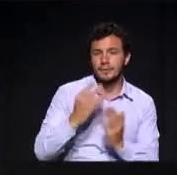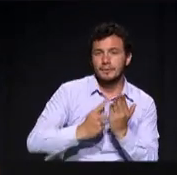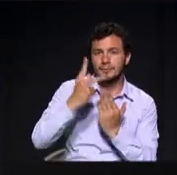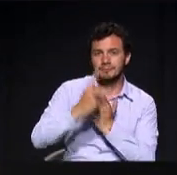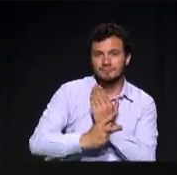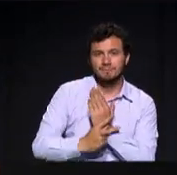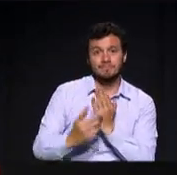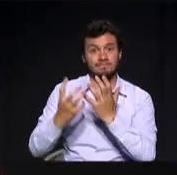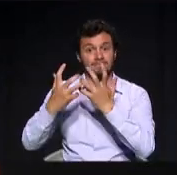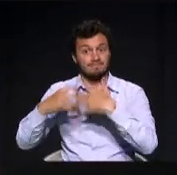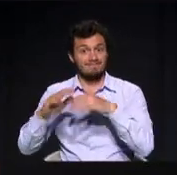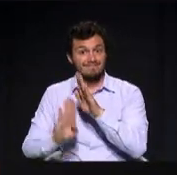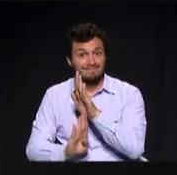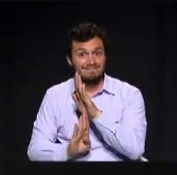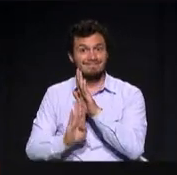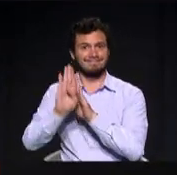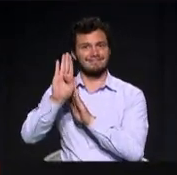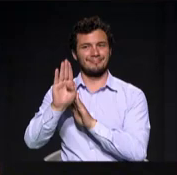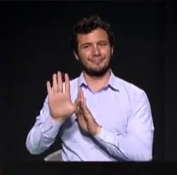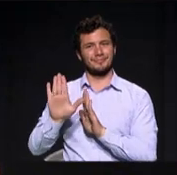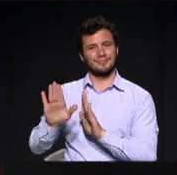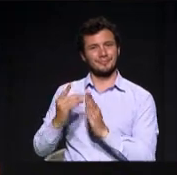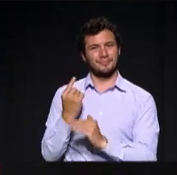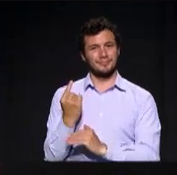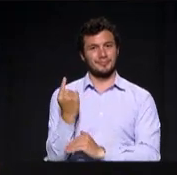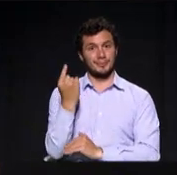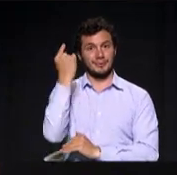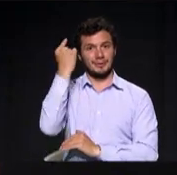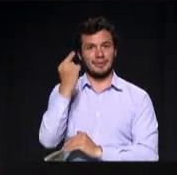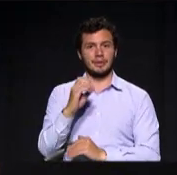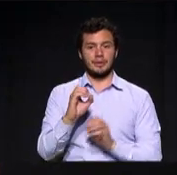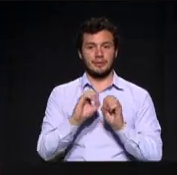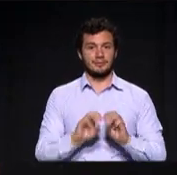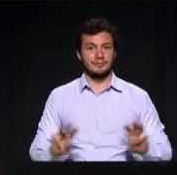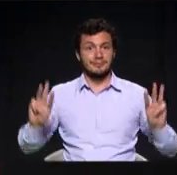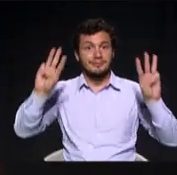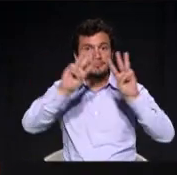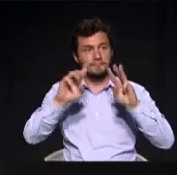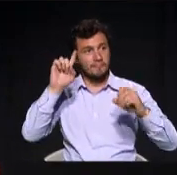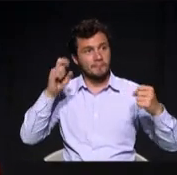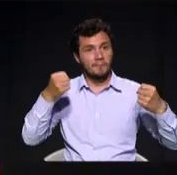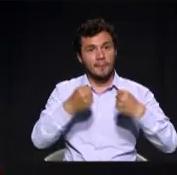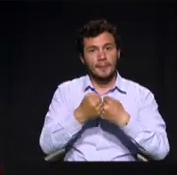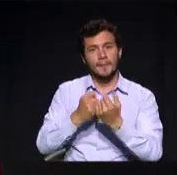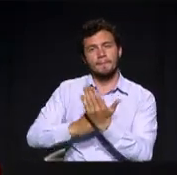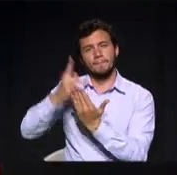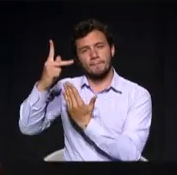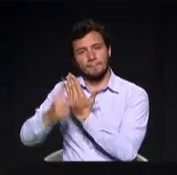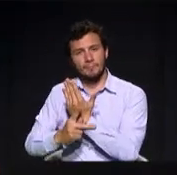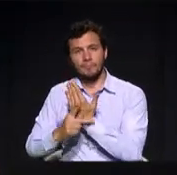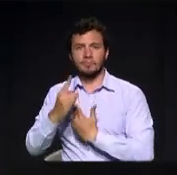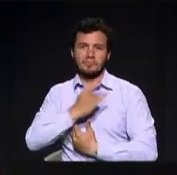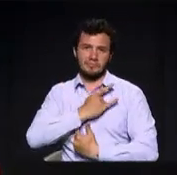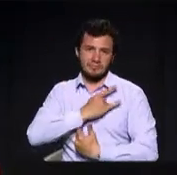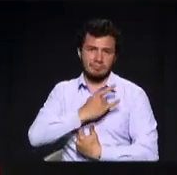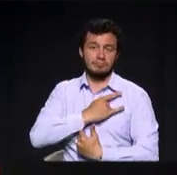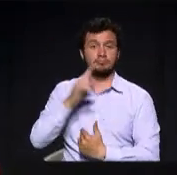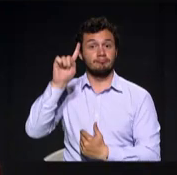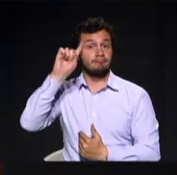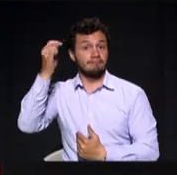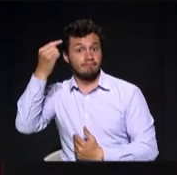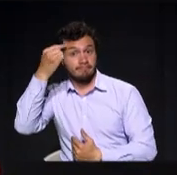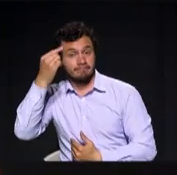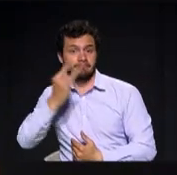política de las naciones unidas y vamos a hacer proyectos con las universidades públicas y privadas y vamos a